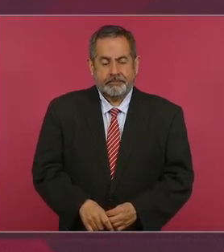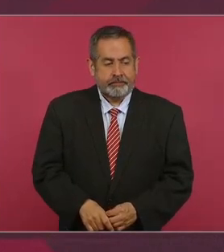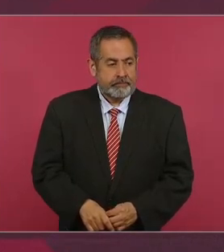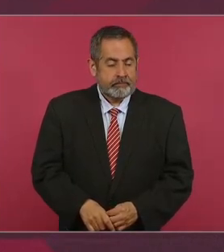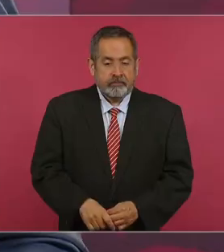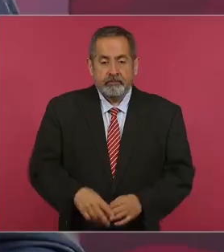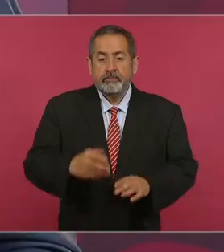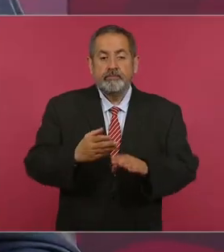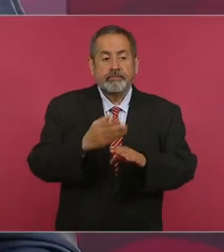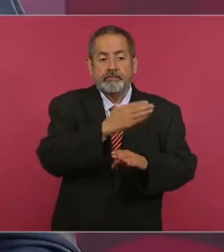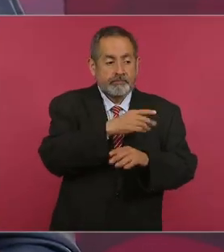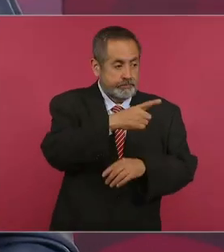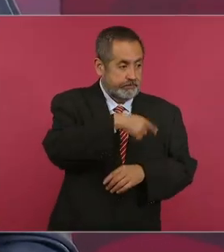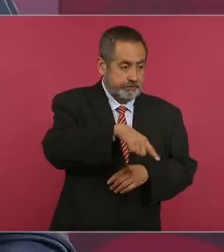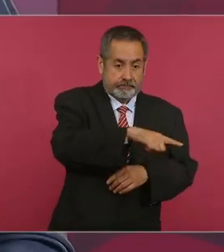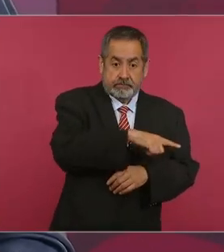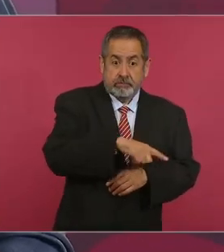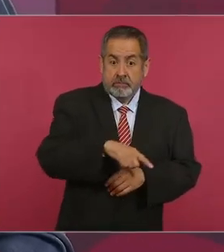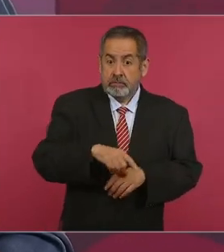difundido